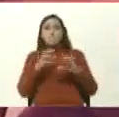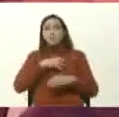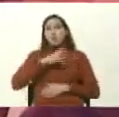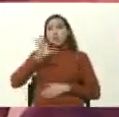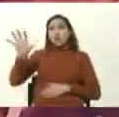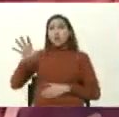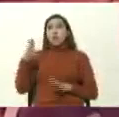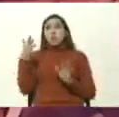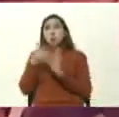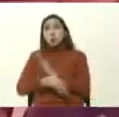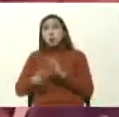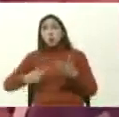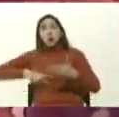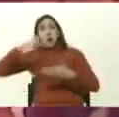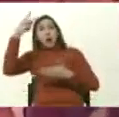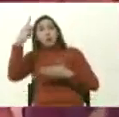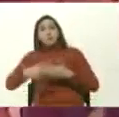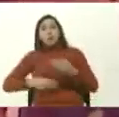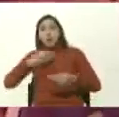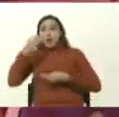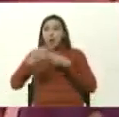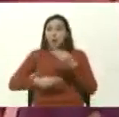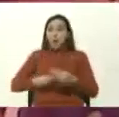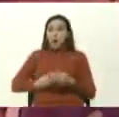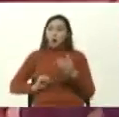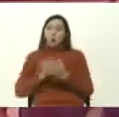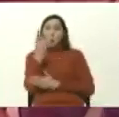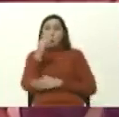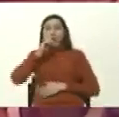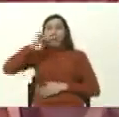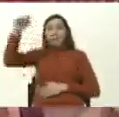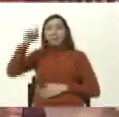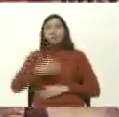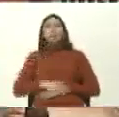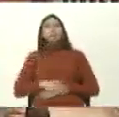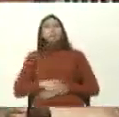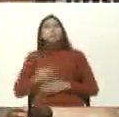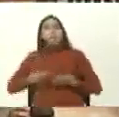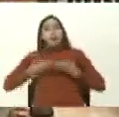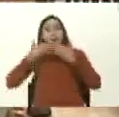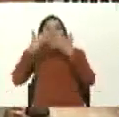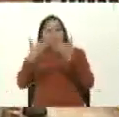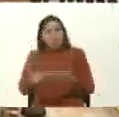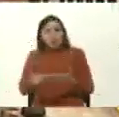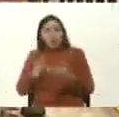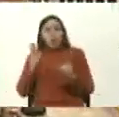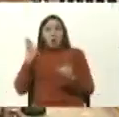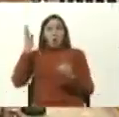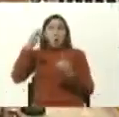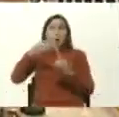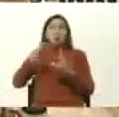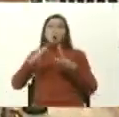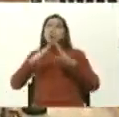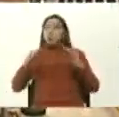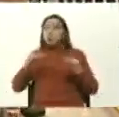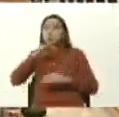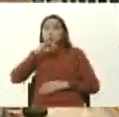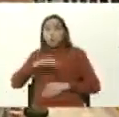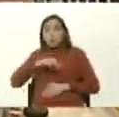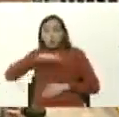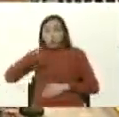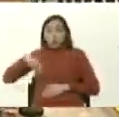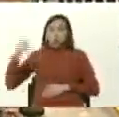como el gran plan maestro creado por el presidente de la República, Nicolás Maduro, para garantizar de que este objetivo histórico que tenemos nosotros,